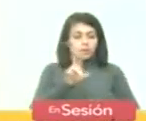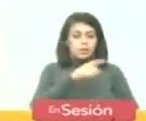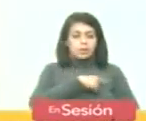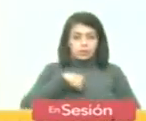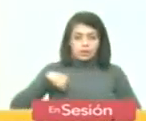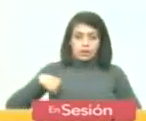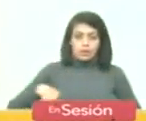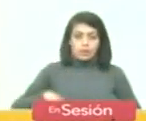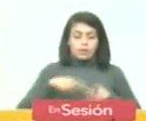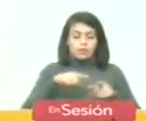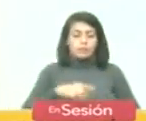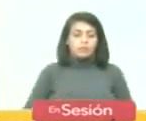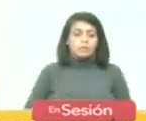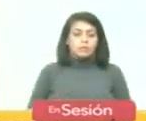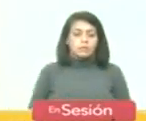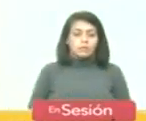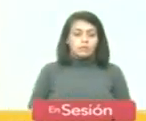China,